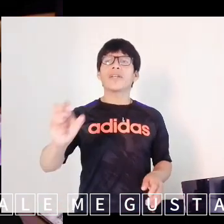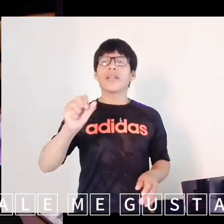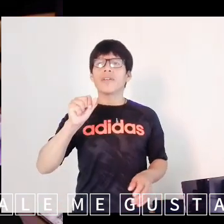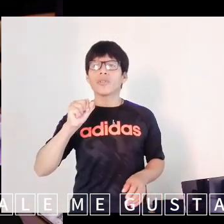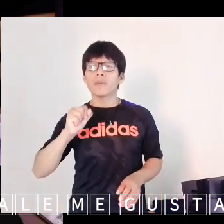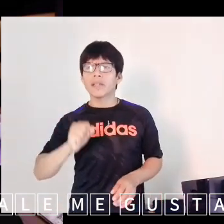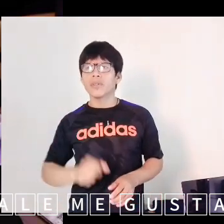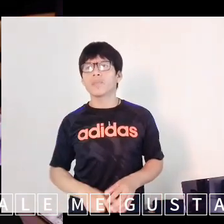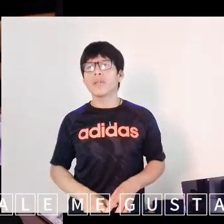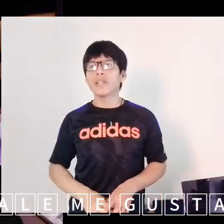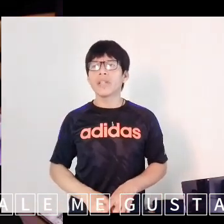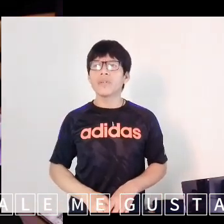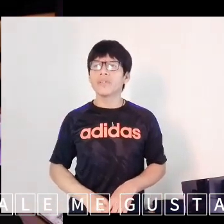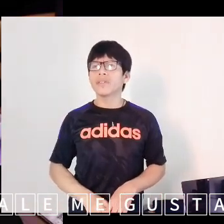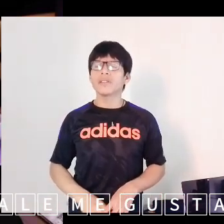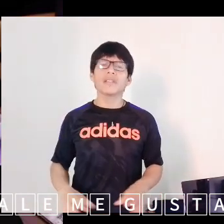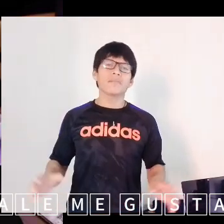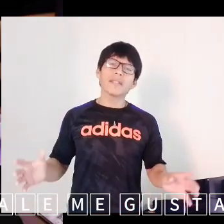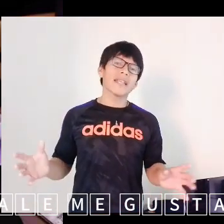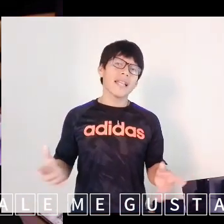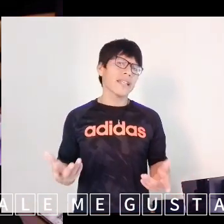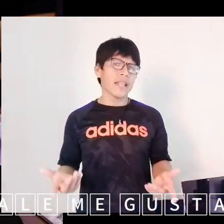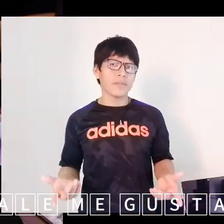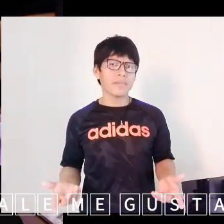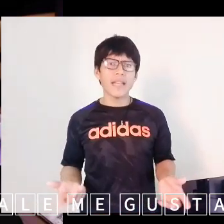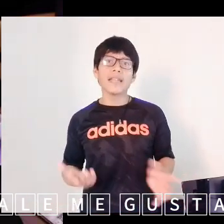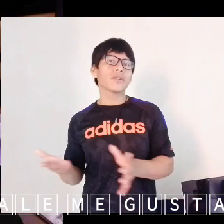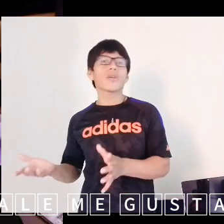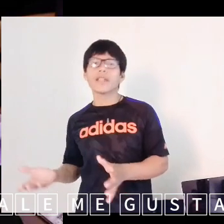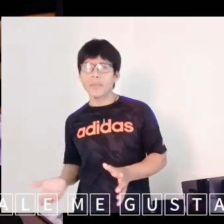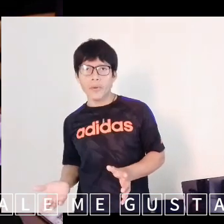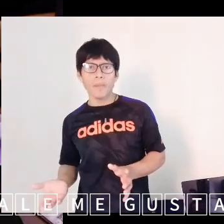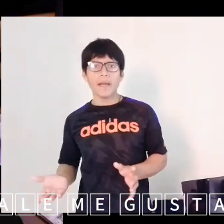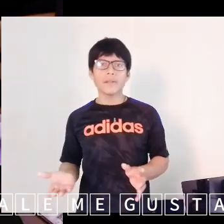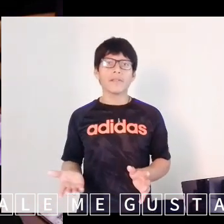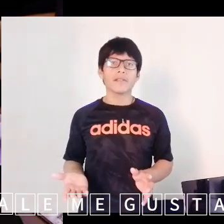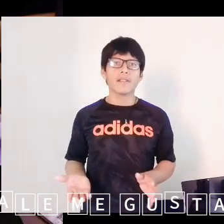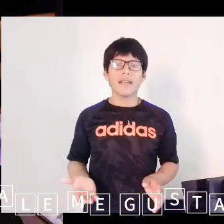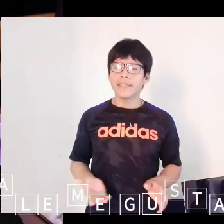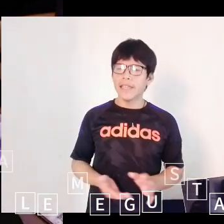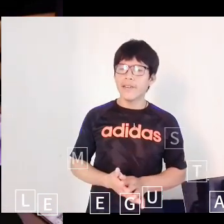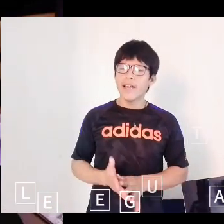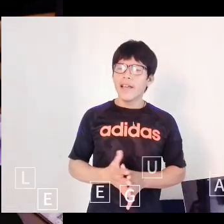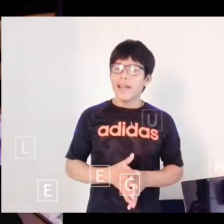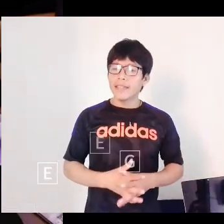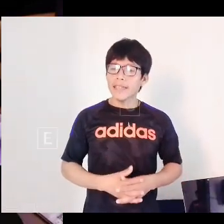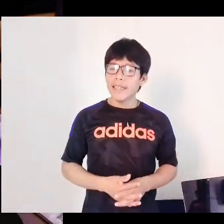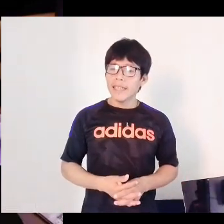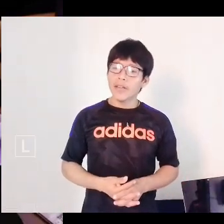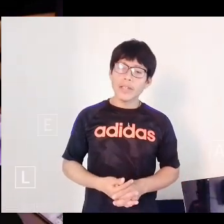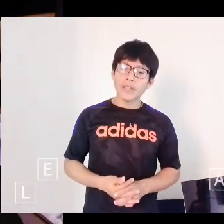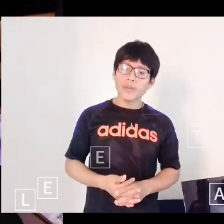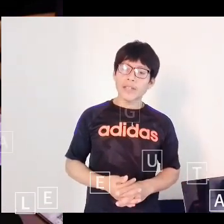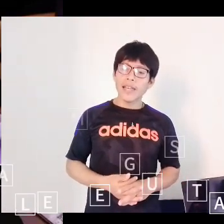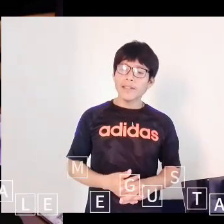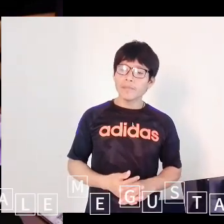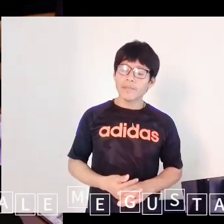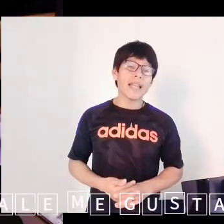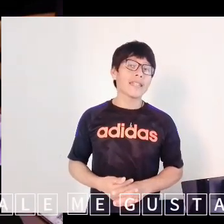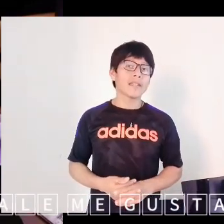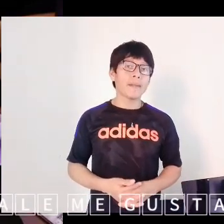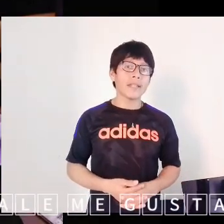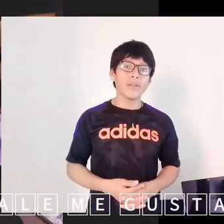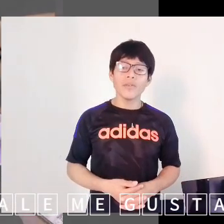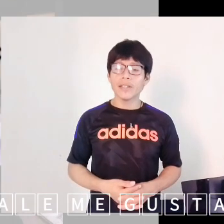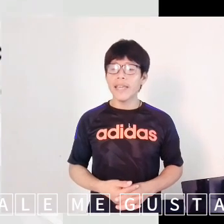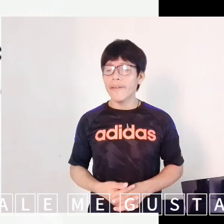siga dando dinero a los partidos políticos, más que nada el dinero. Eso es lo que les preocupa a ellos, en serio. Así que Claudio X González,